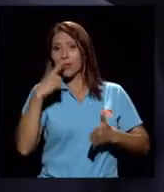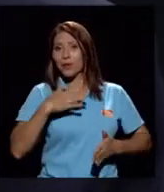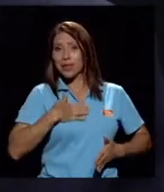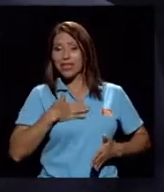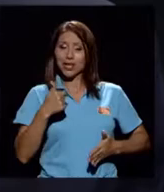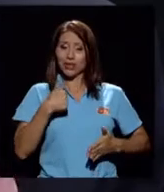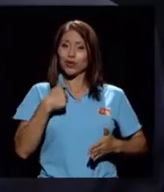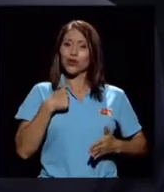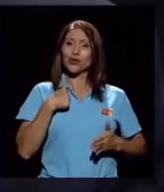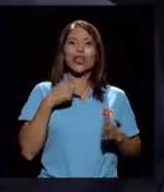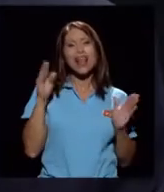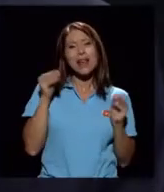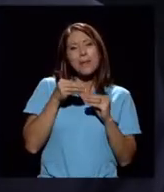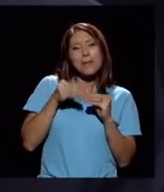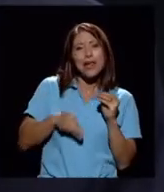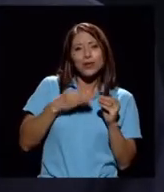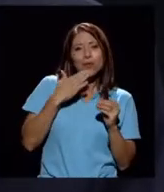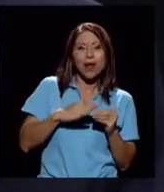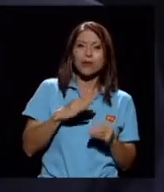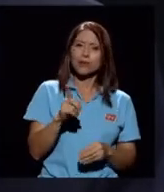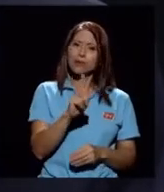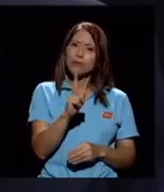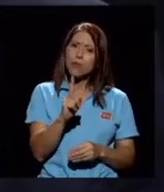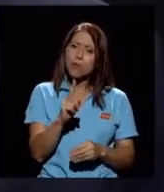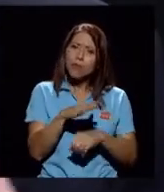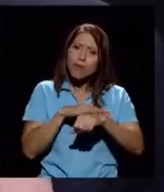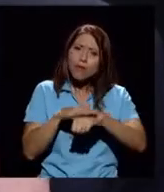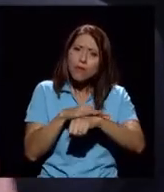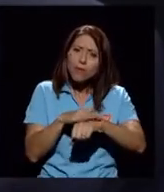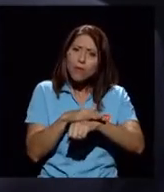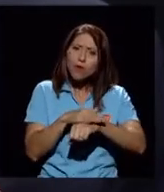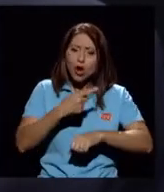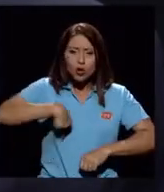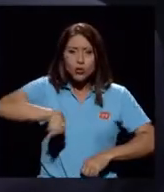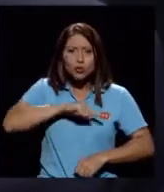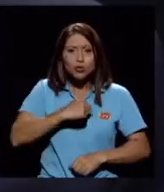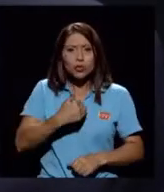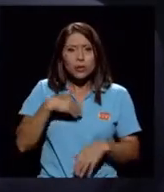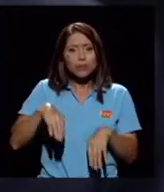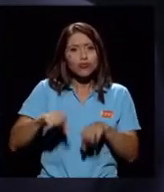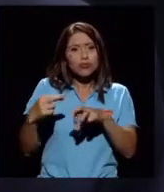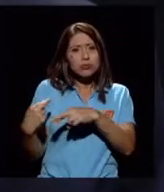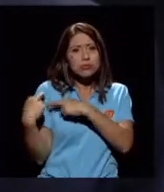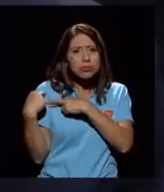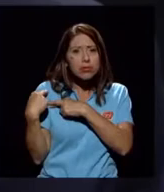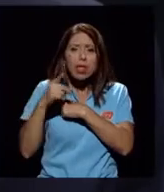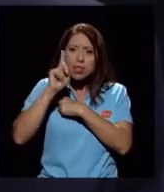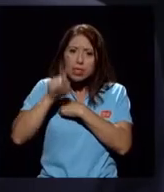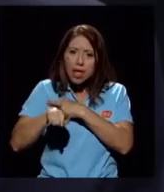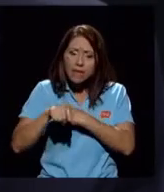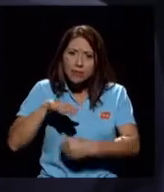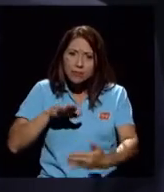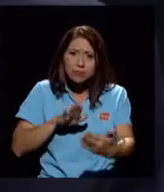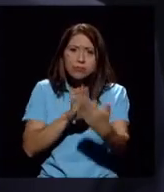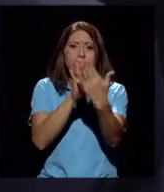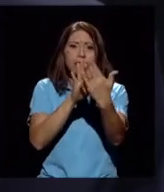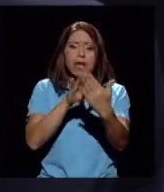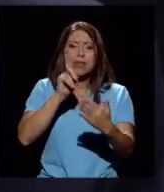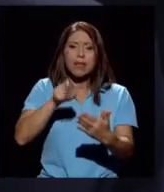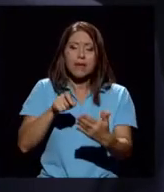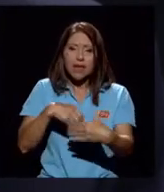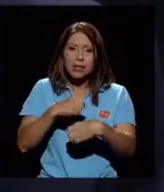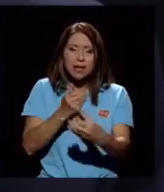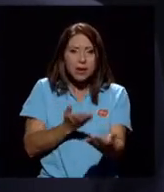estas son las dos responsabilidades que el país tiene que acometer estos son las cosas que el país tiene que enfrentarse y hay que hacer planteamientos